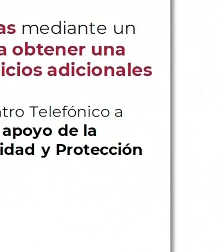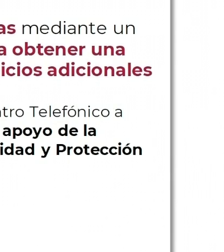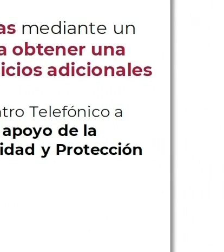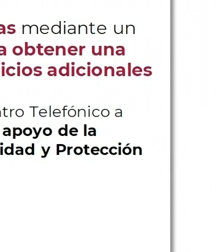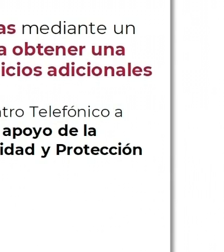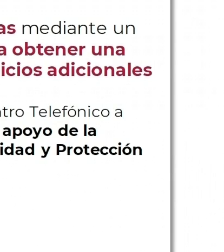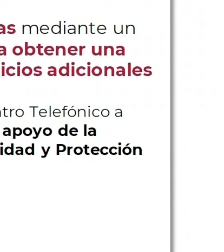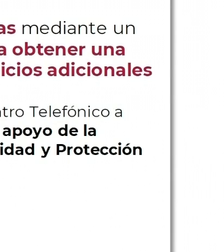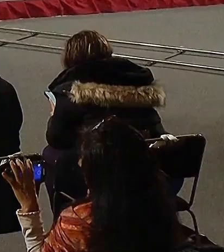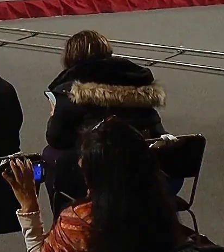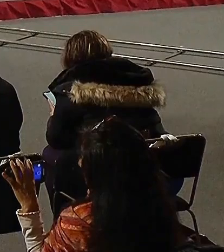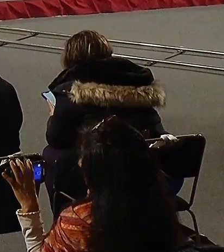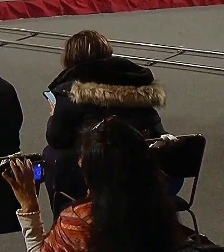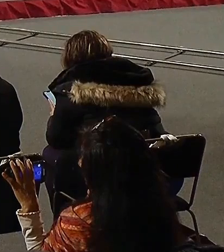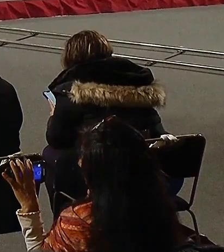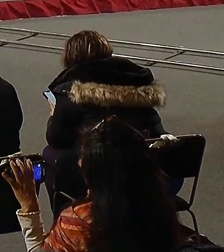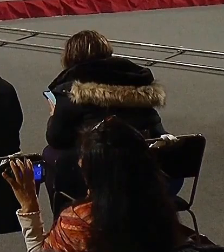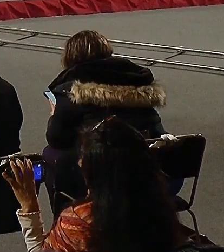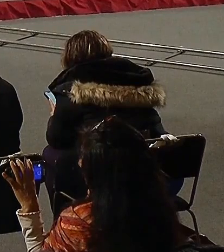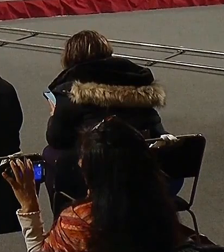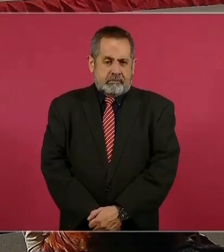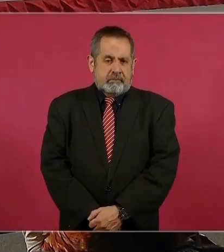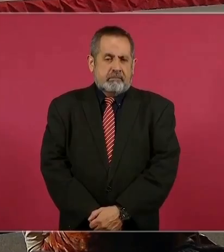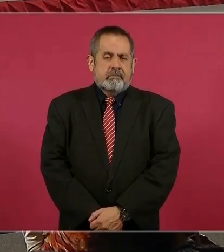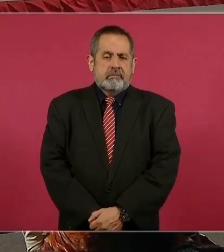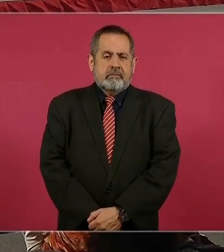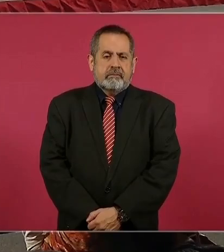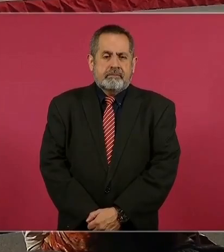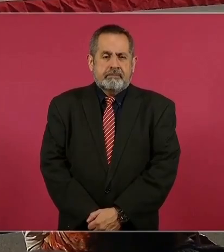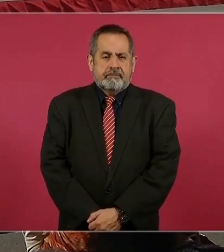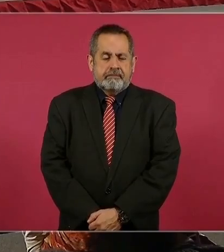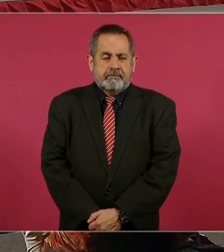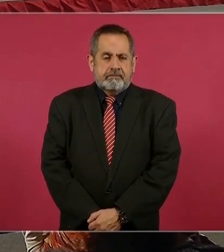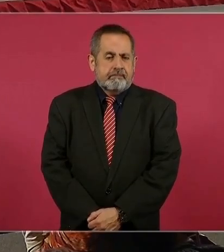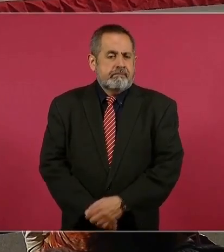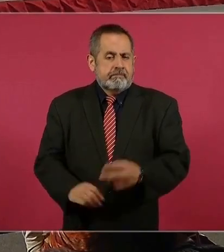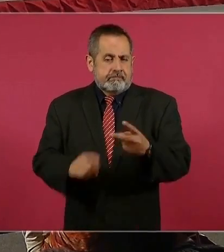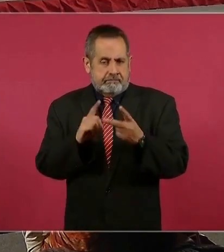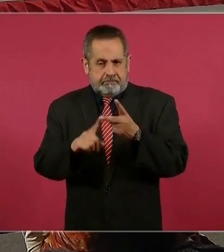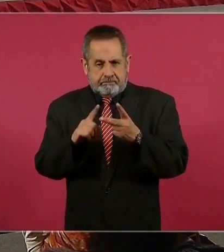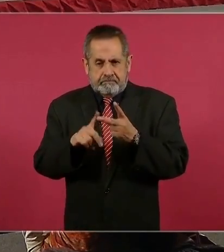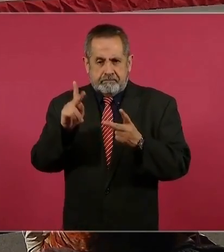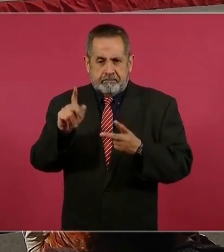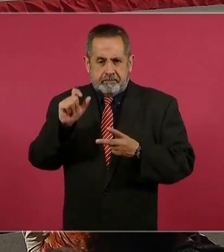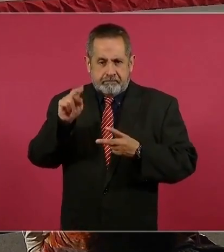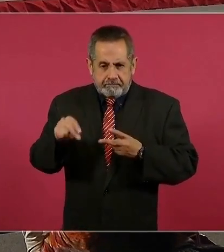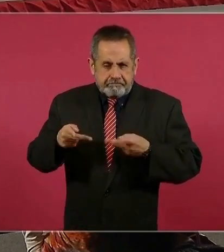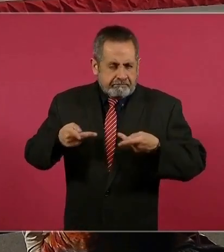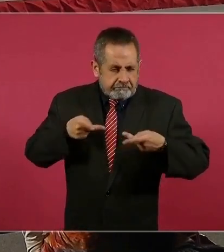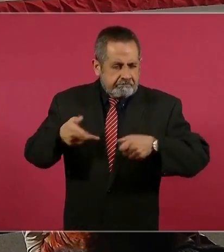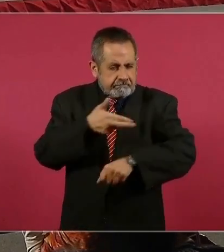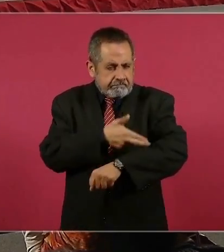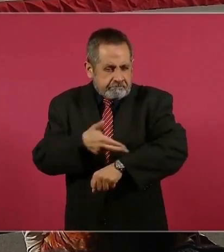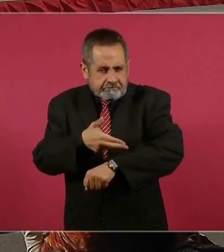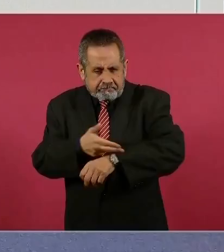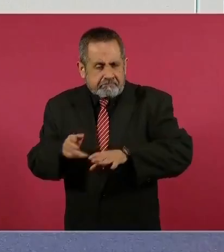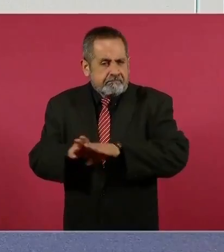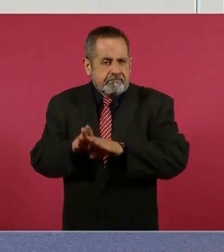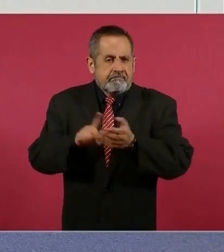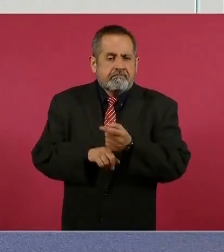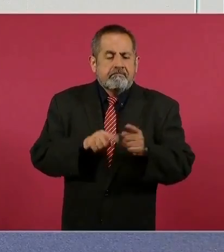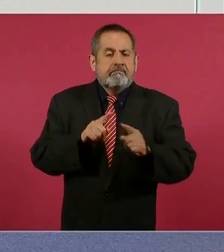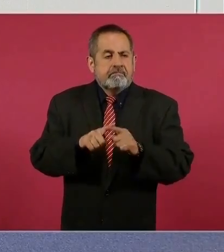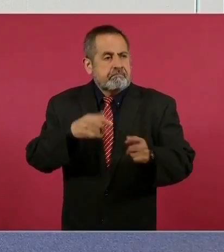Comisión Nacional de Búsqueda, de fiscalías locales. Y una segunda estrategia que consistió en